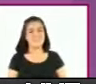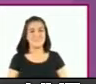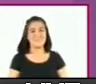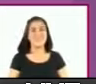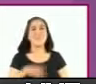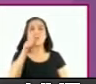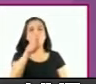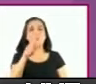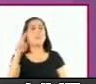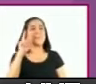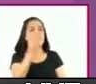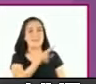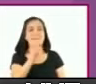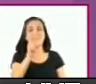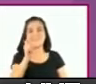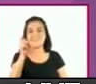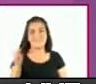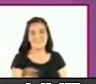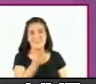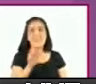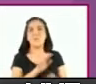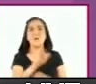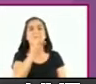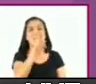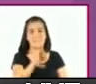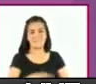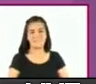Detén el video para resolver la pregunta.